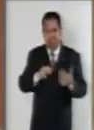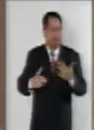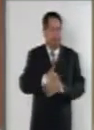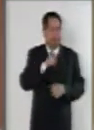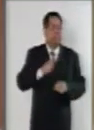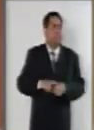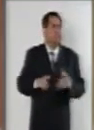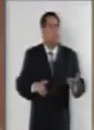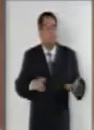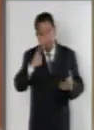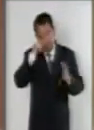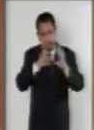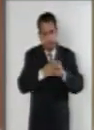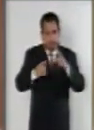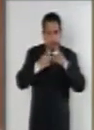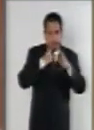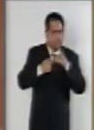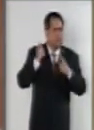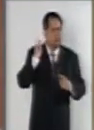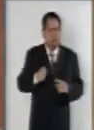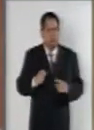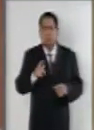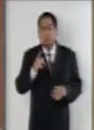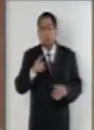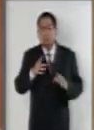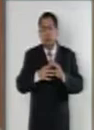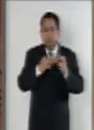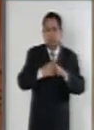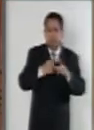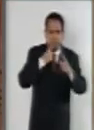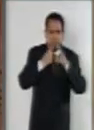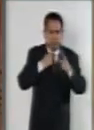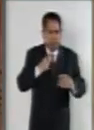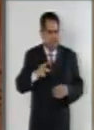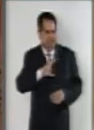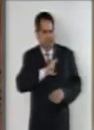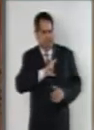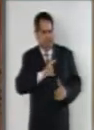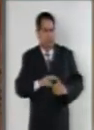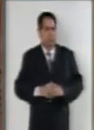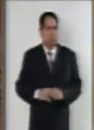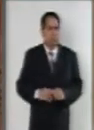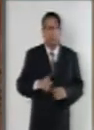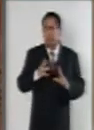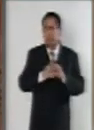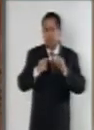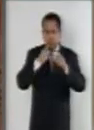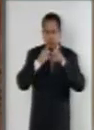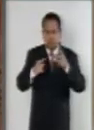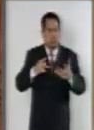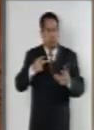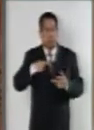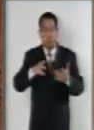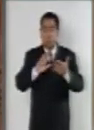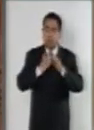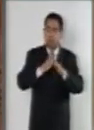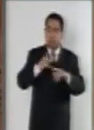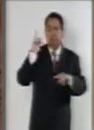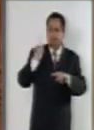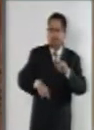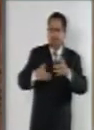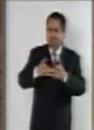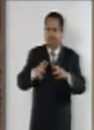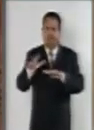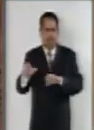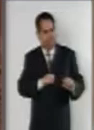nacional para causas que en realidad son de utilidad privada. Se despoja a las comunidades de sus